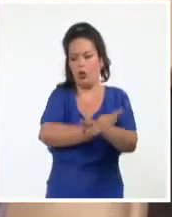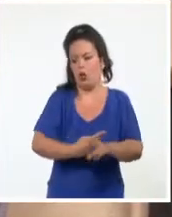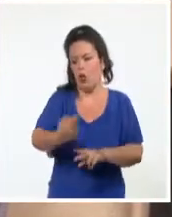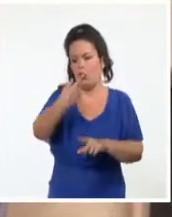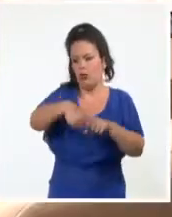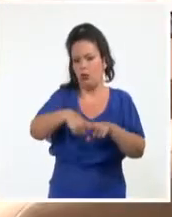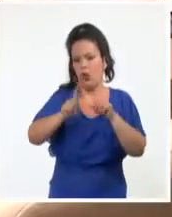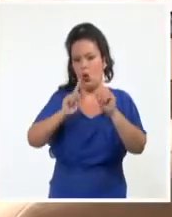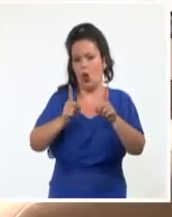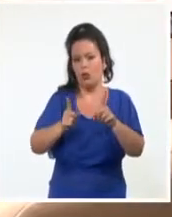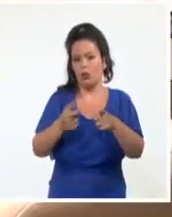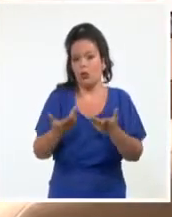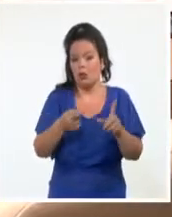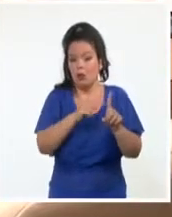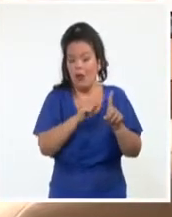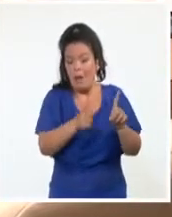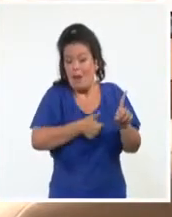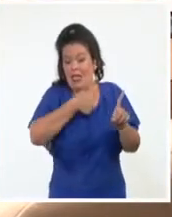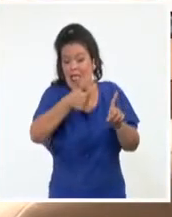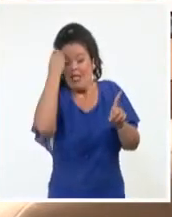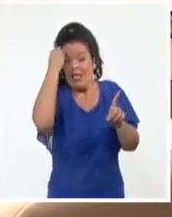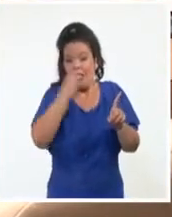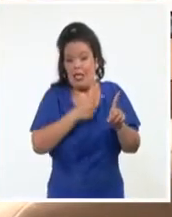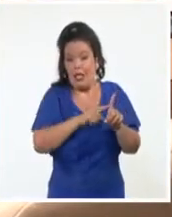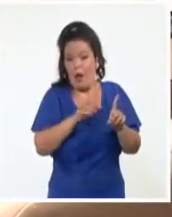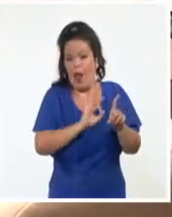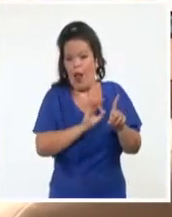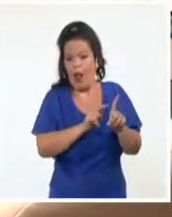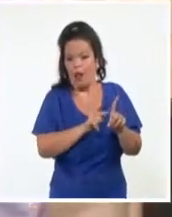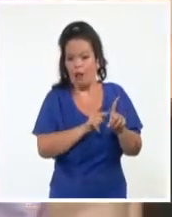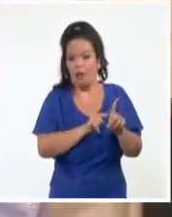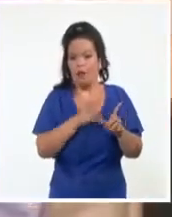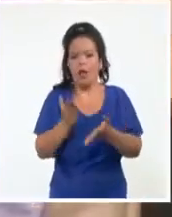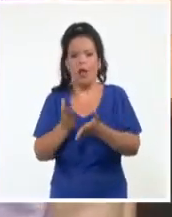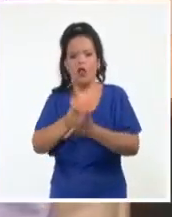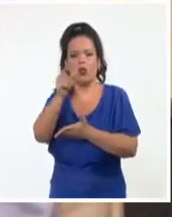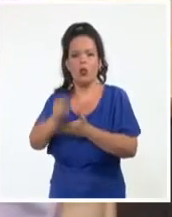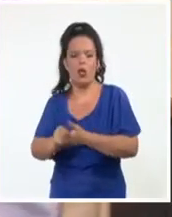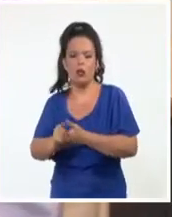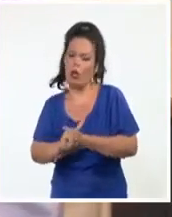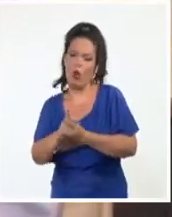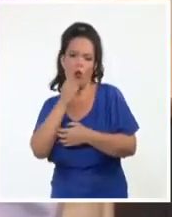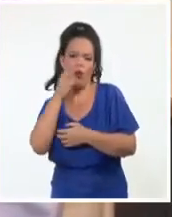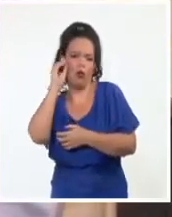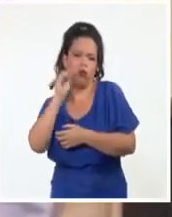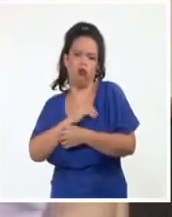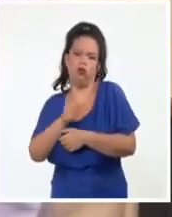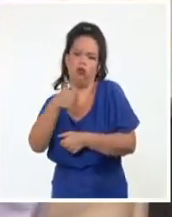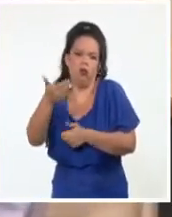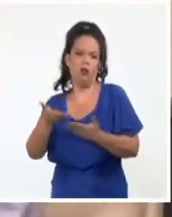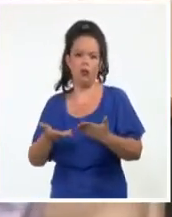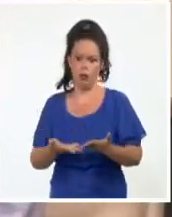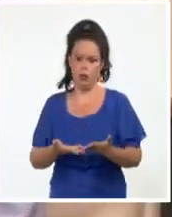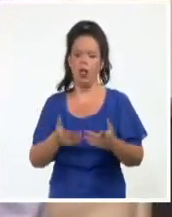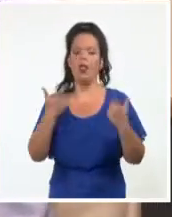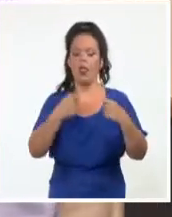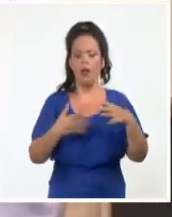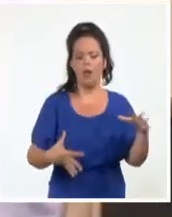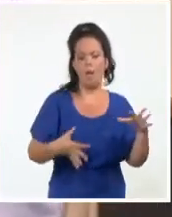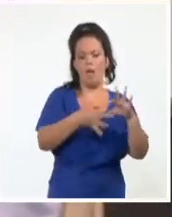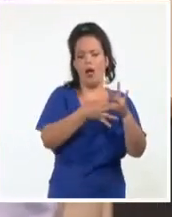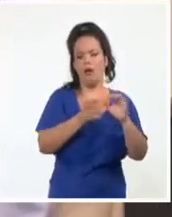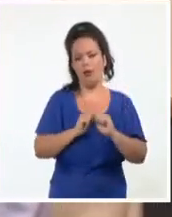mejor, van a tener éxito. Pero la vida nos está diciendo, incluso con todas estas problemáticas ahora de vinculación con el barrio, de